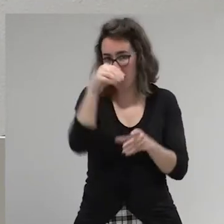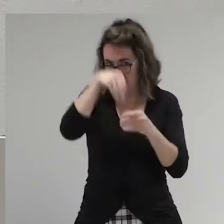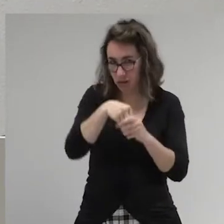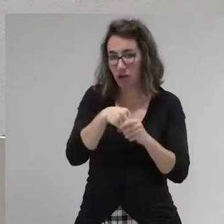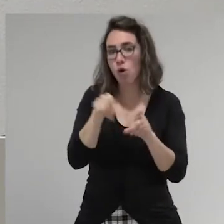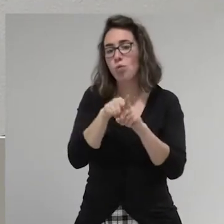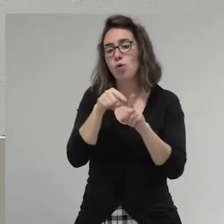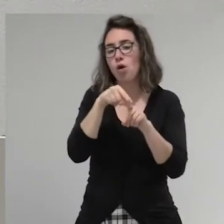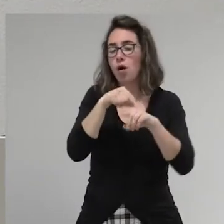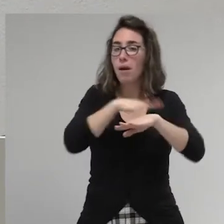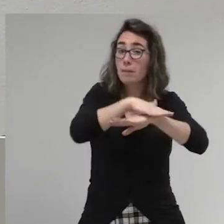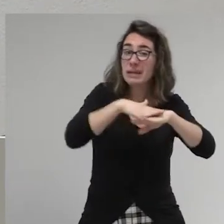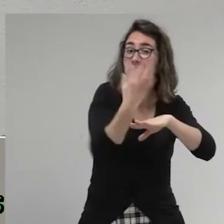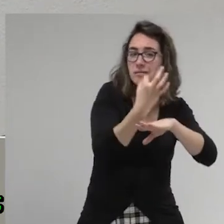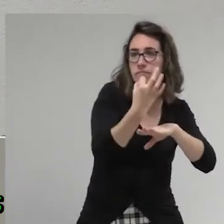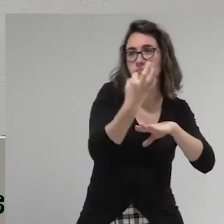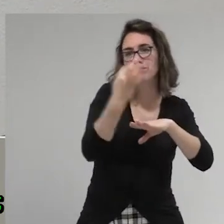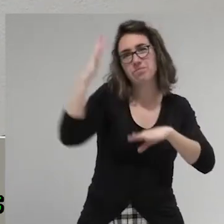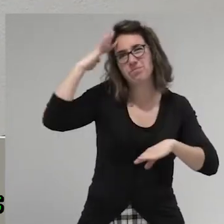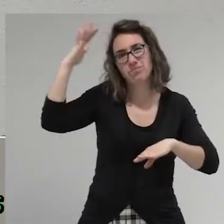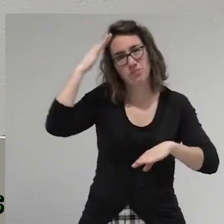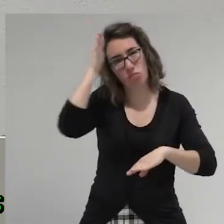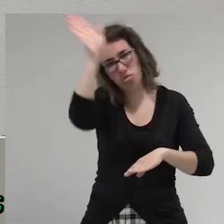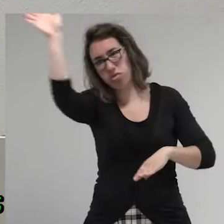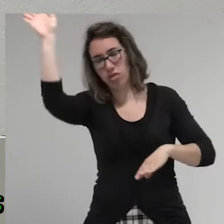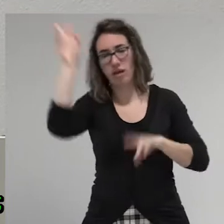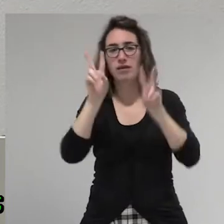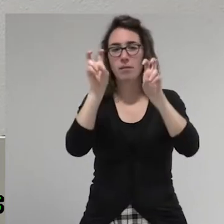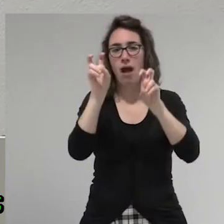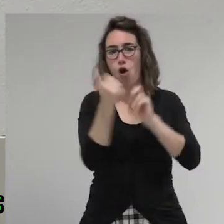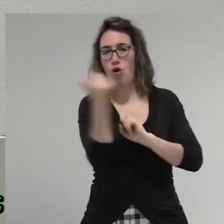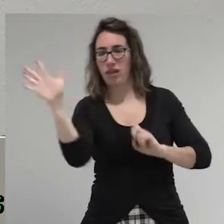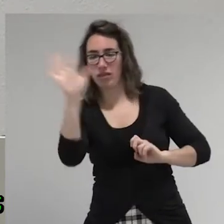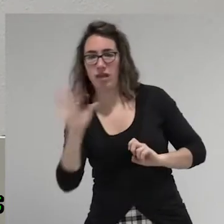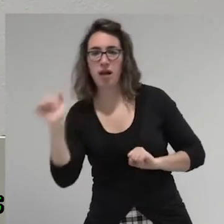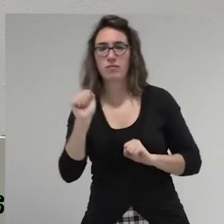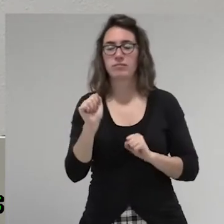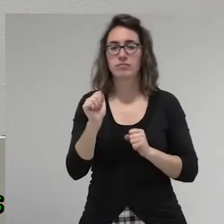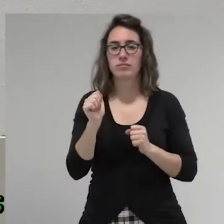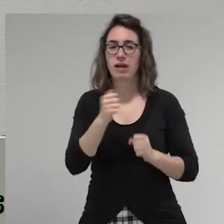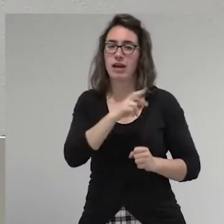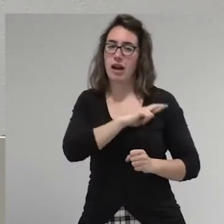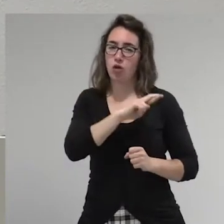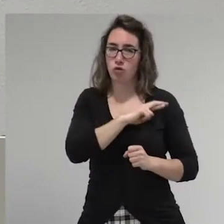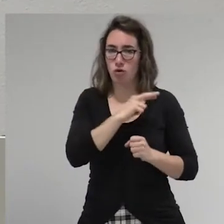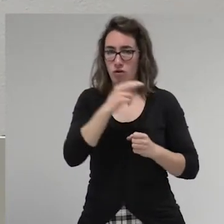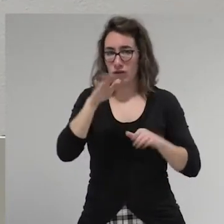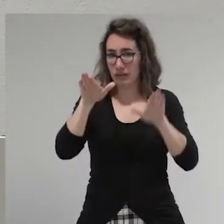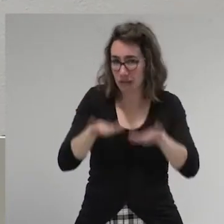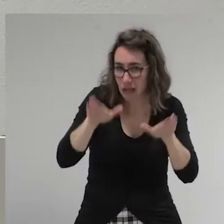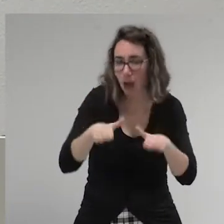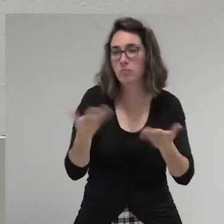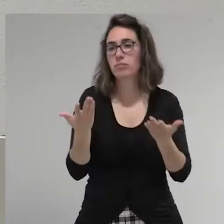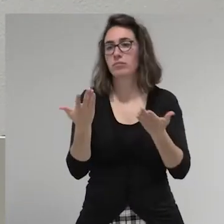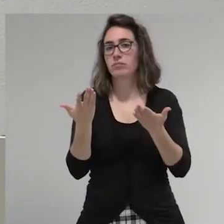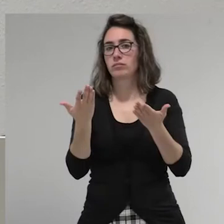delirios orientalistas sobre lo que es el Islam, sobre lo que sería la crianza religiosa, sobre bueno, toda